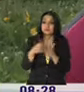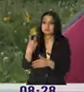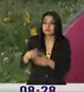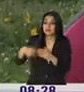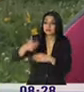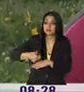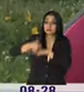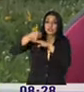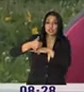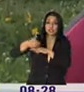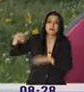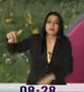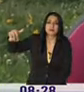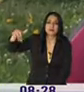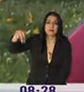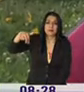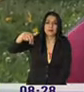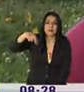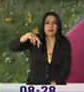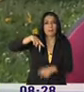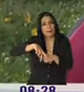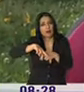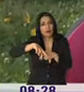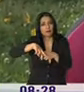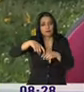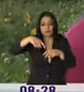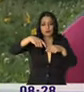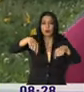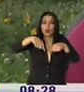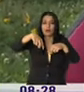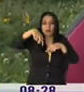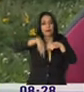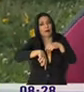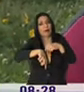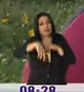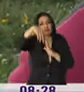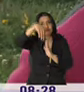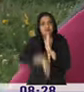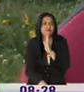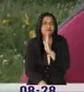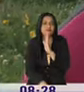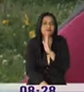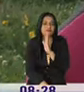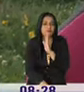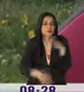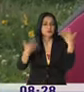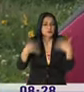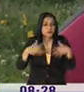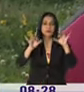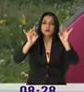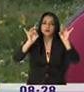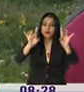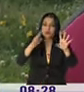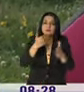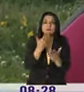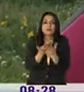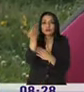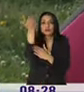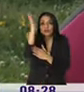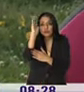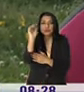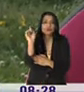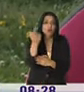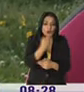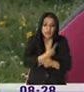mayor, bajaba, mi hijo metió el pie en uno de los huequitos que había y se fue al fondo. Bueno, por suerte, gracias a Dios, mi